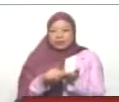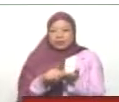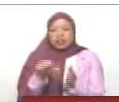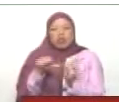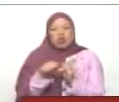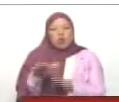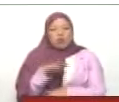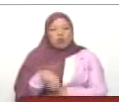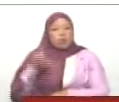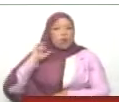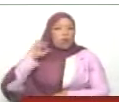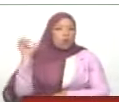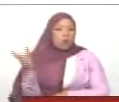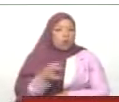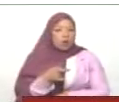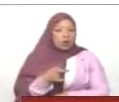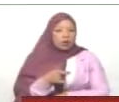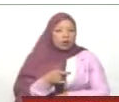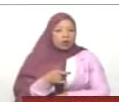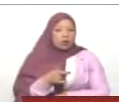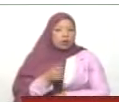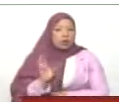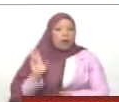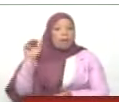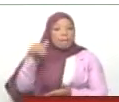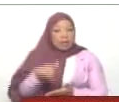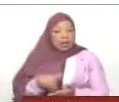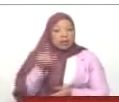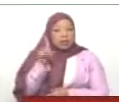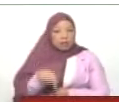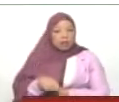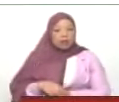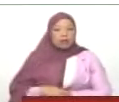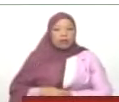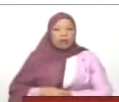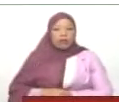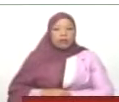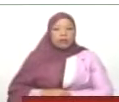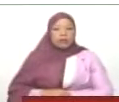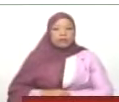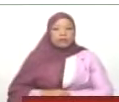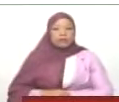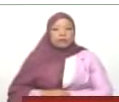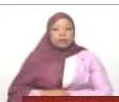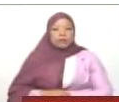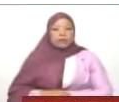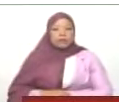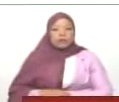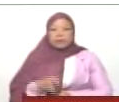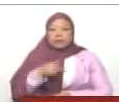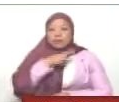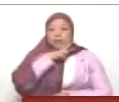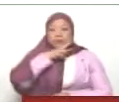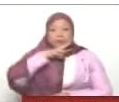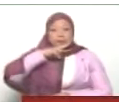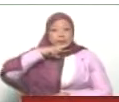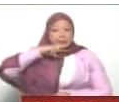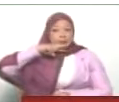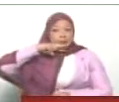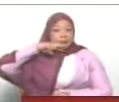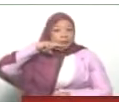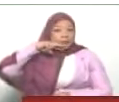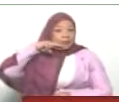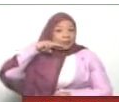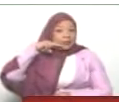de dónde, el Guárico, ¿verdad? Mirandino. Quesito. Y esto está, mira, mira, mira, mira, mira. Mira cómo